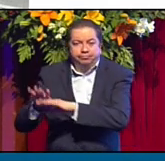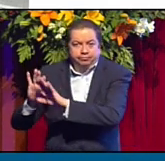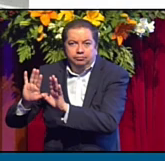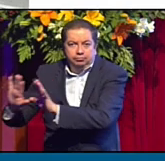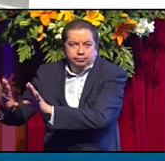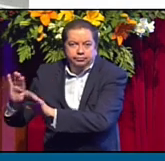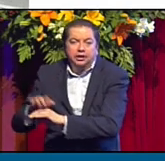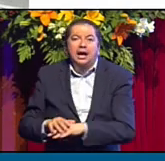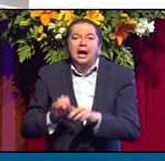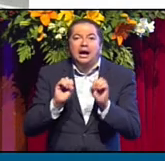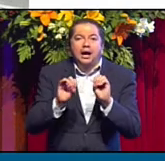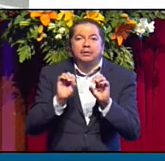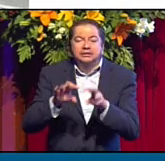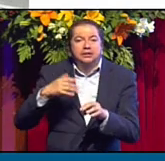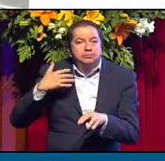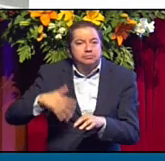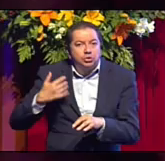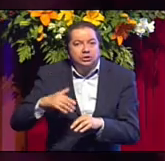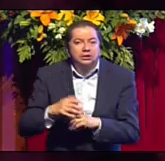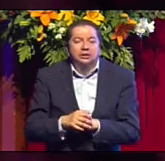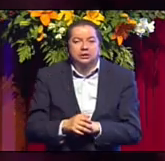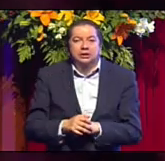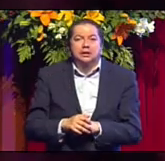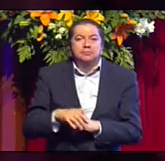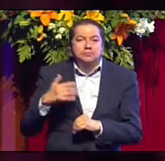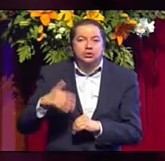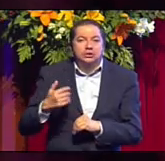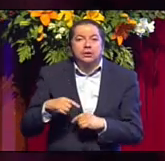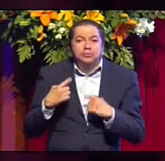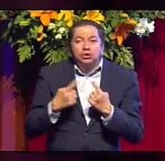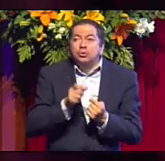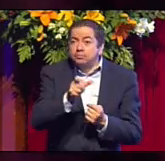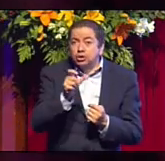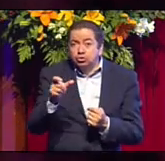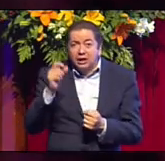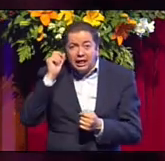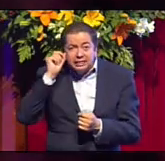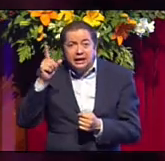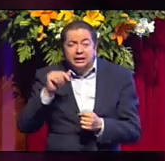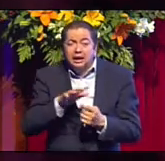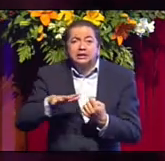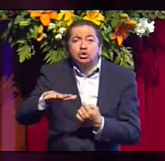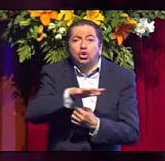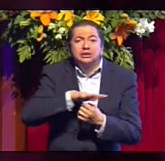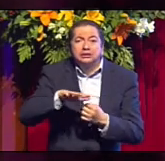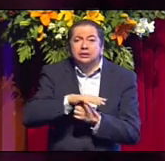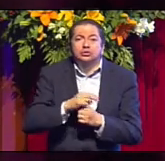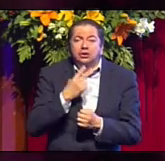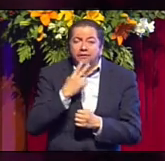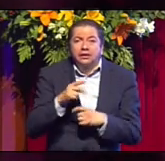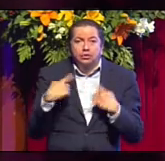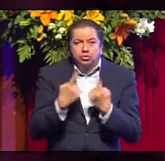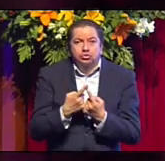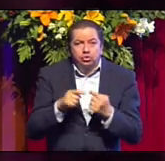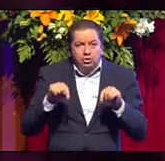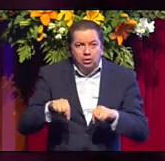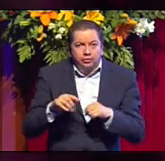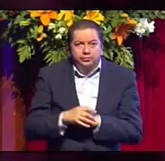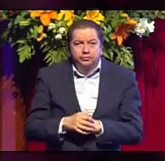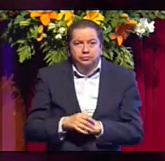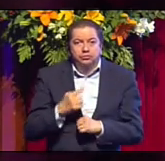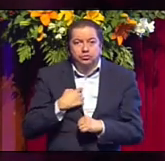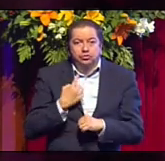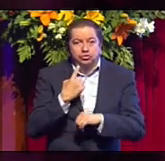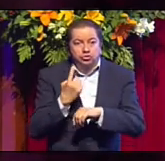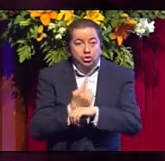que la capacitación es fundamental para que efectivamente nuestra gente entienda en el contexto de vida que estamos viviendo. Una hora llevo